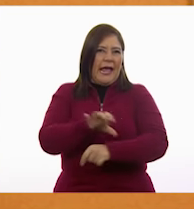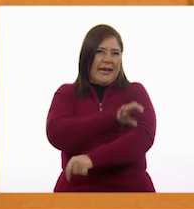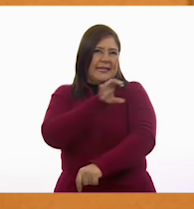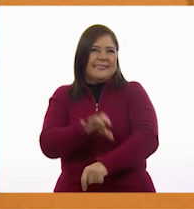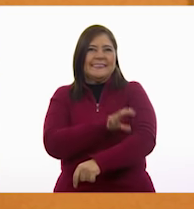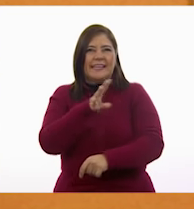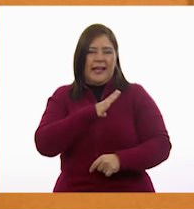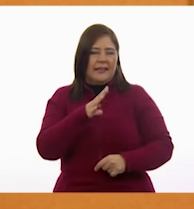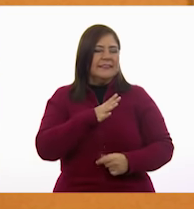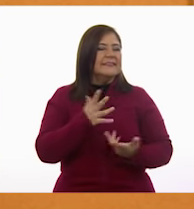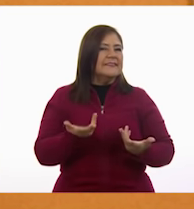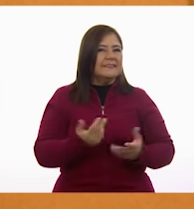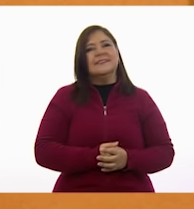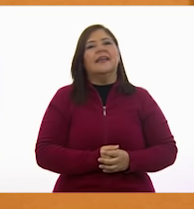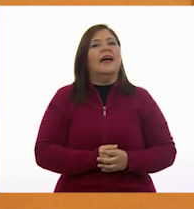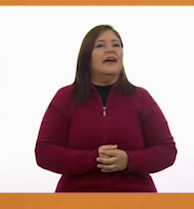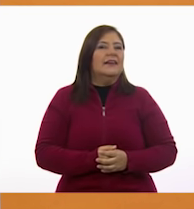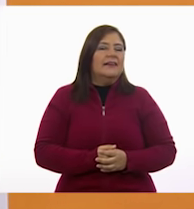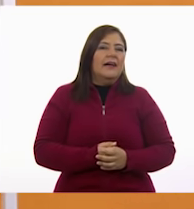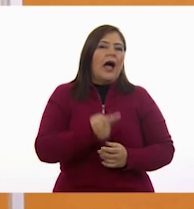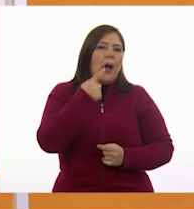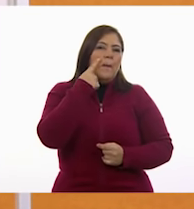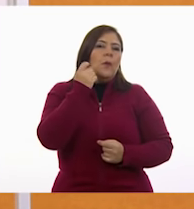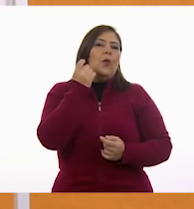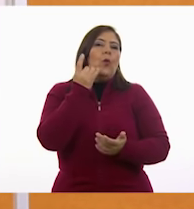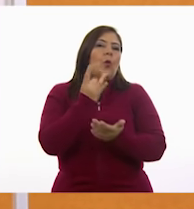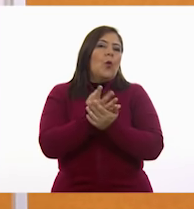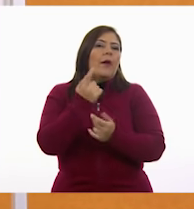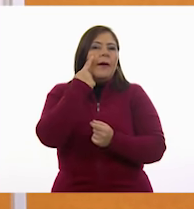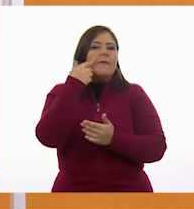bueno, ya solamente falta que la decoremos.